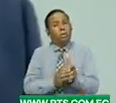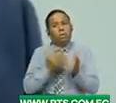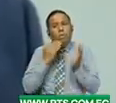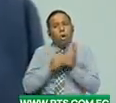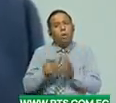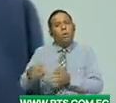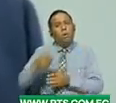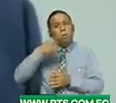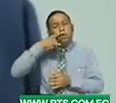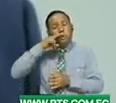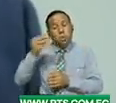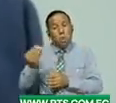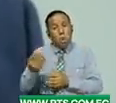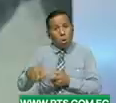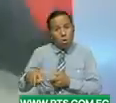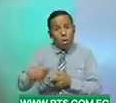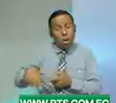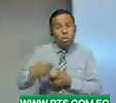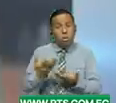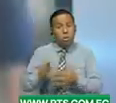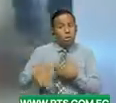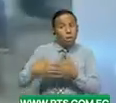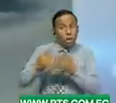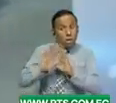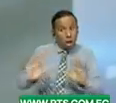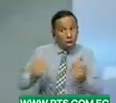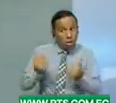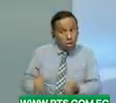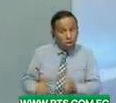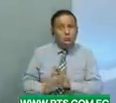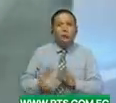sea cerrado y sea destruido.